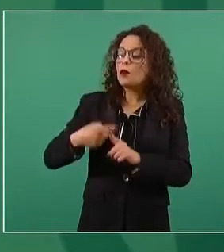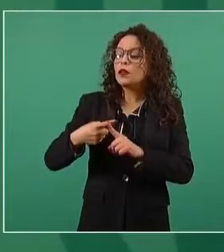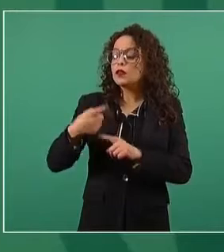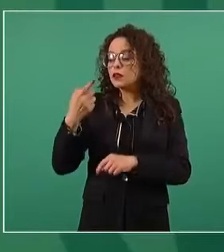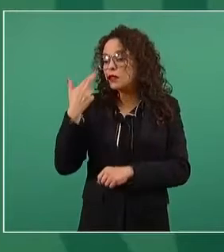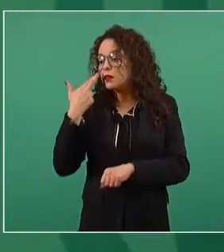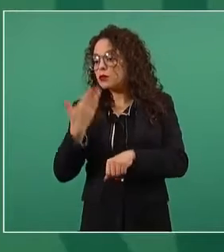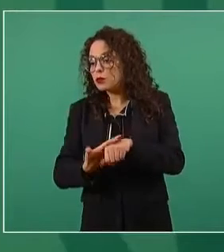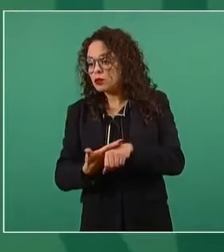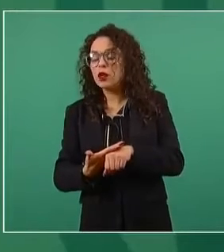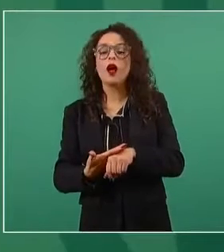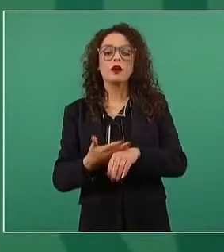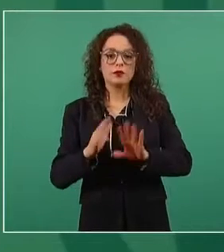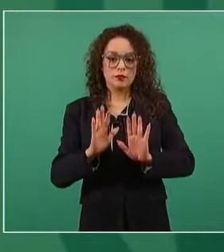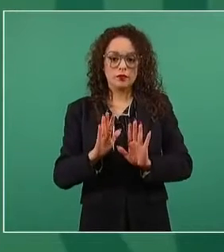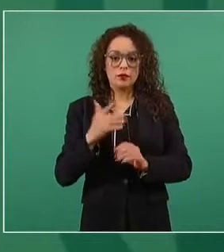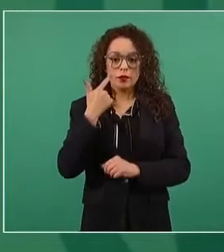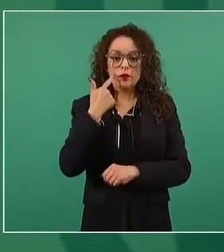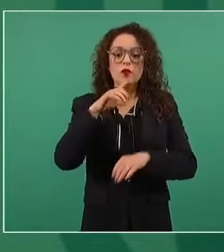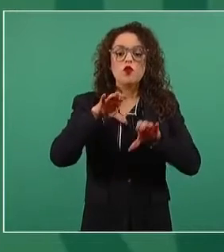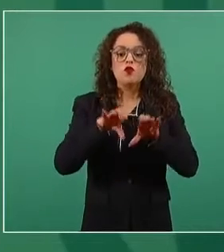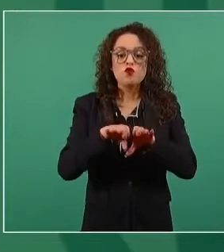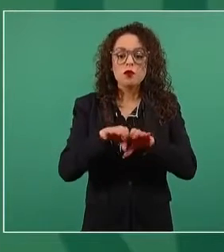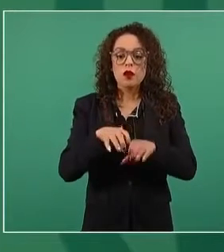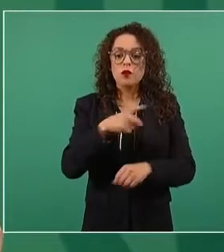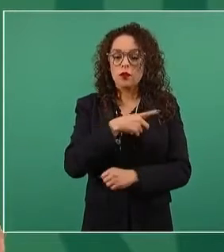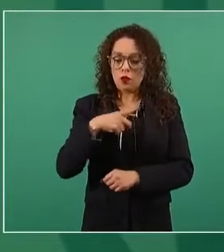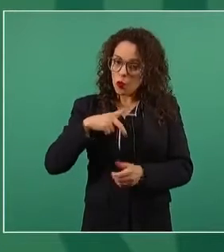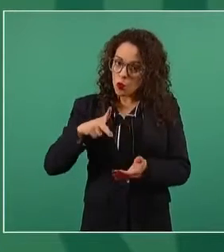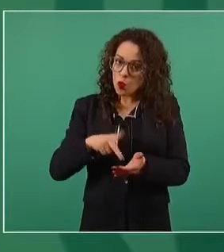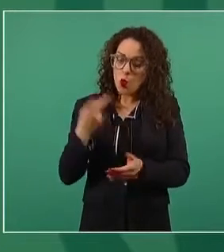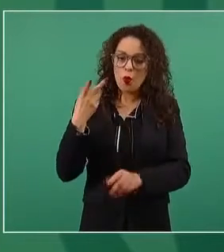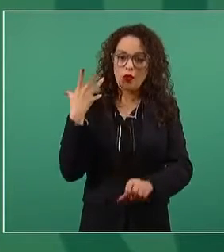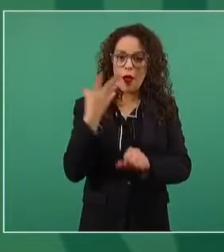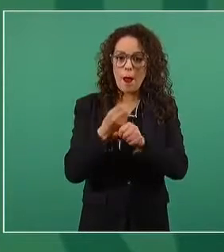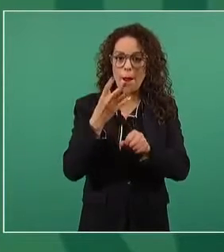resolver cómo se debe de rehabilitar